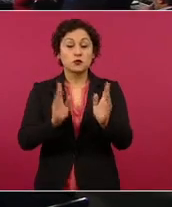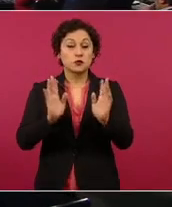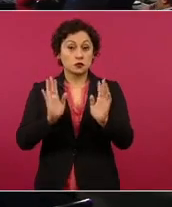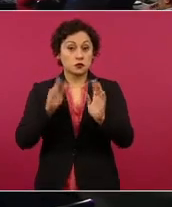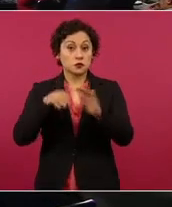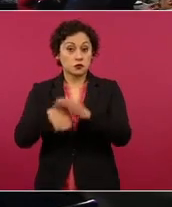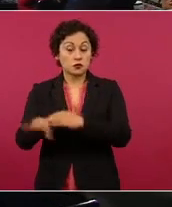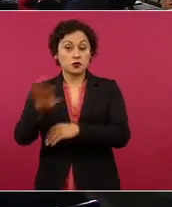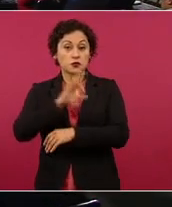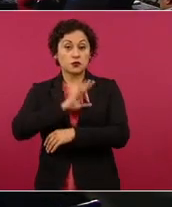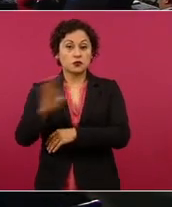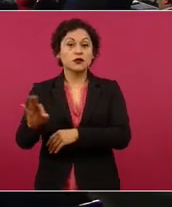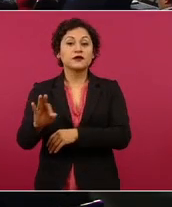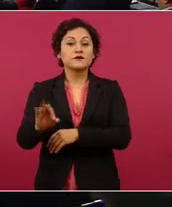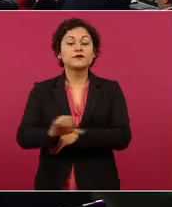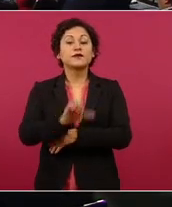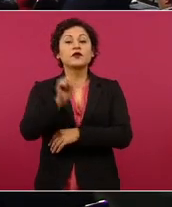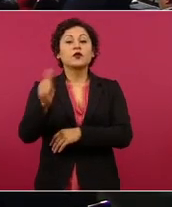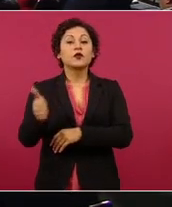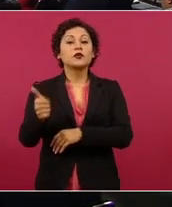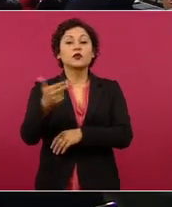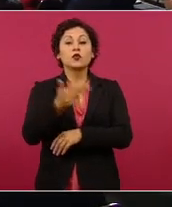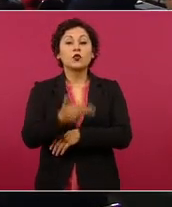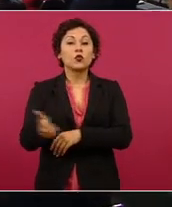y 6 departamentos en Huatulco.